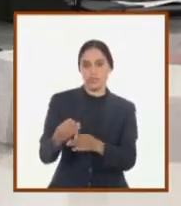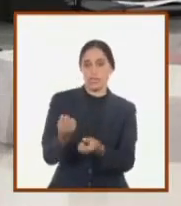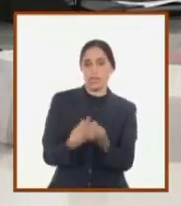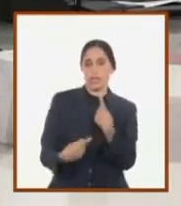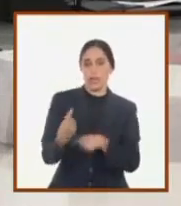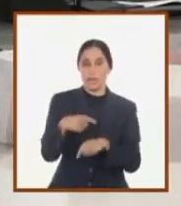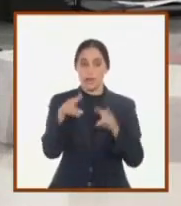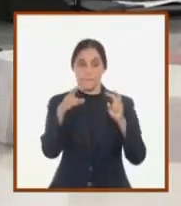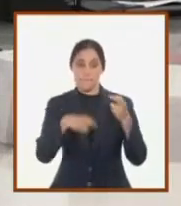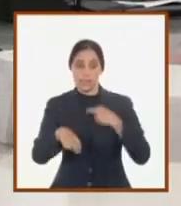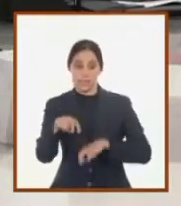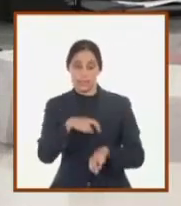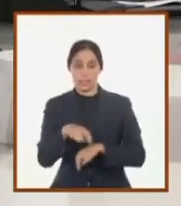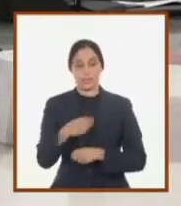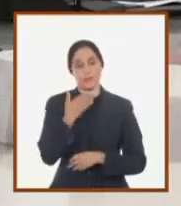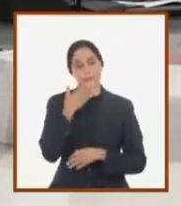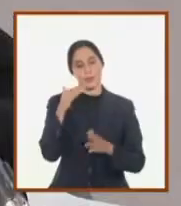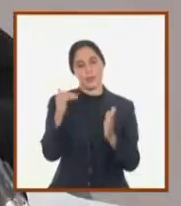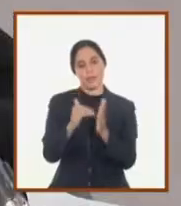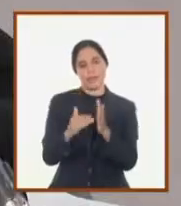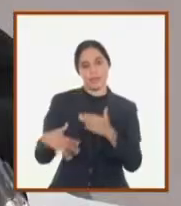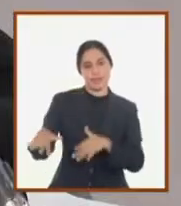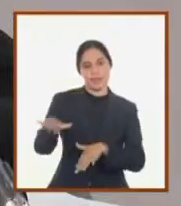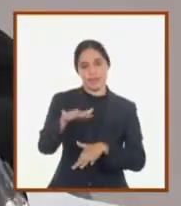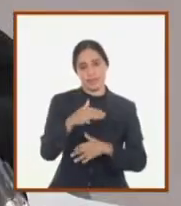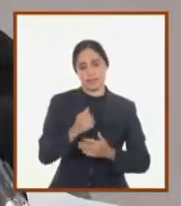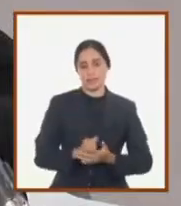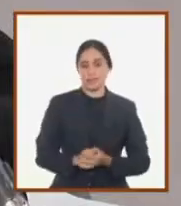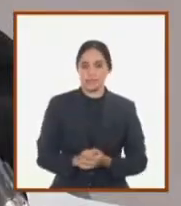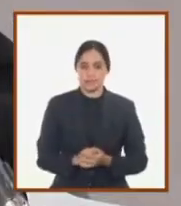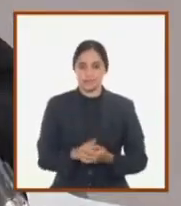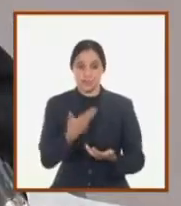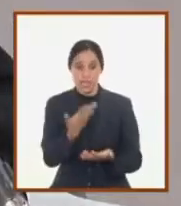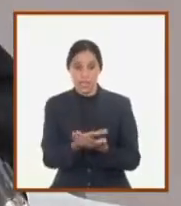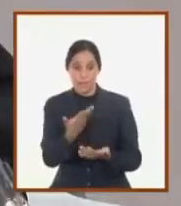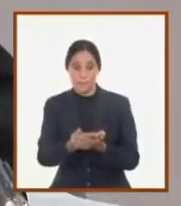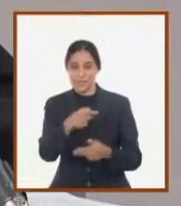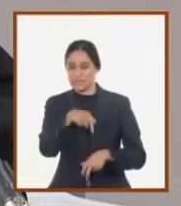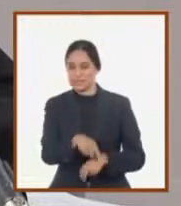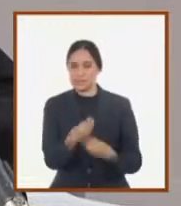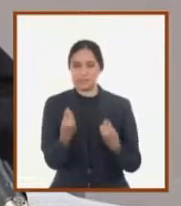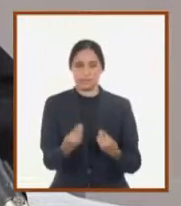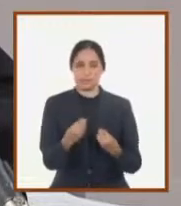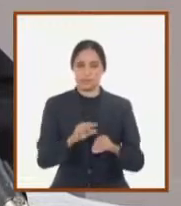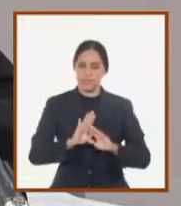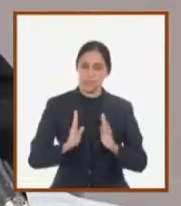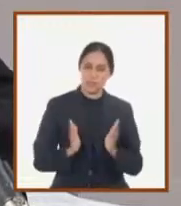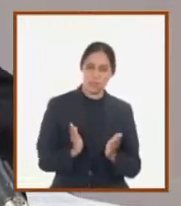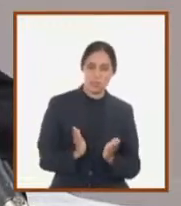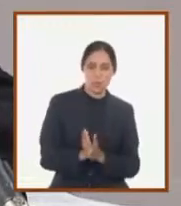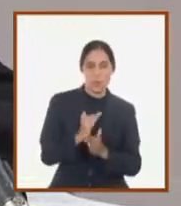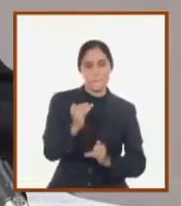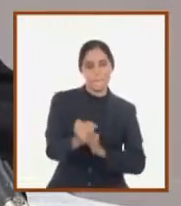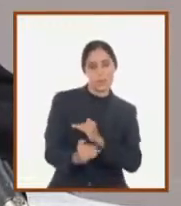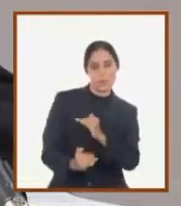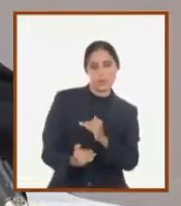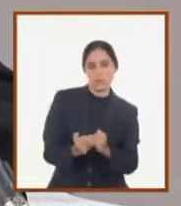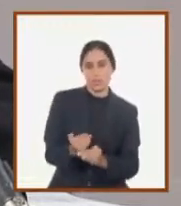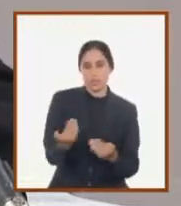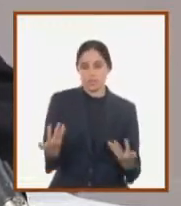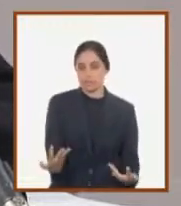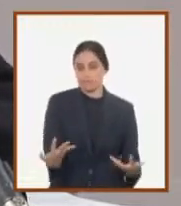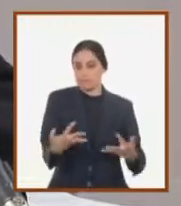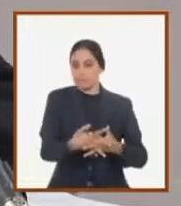investigaciones Así es Buenas tardes bueno la editorial viene siendo lo que completa todo este proceso porque es lo que permite